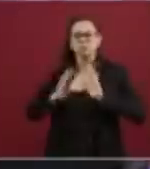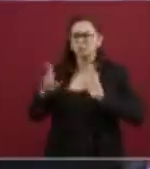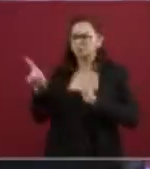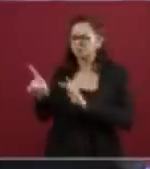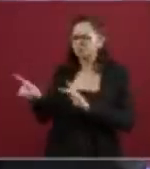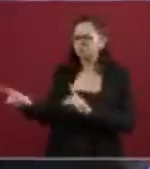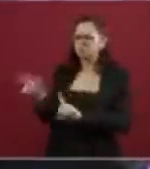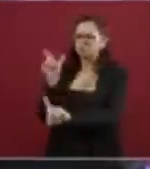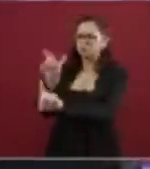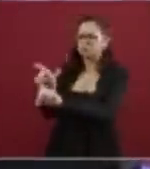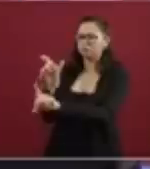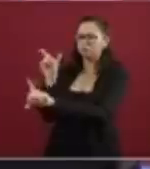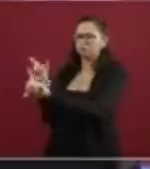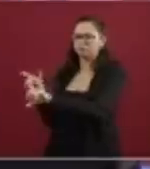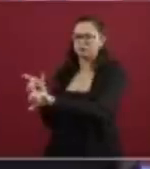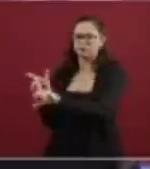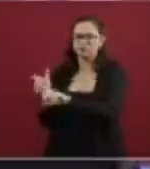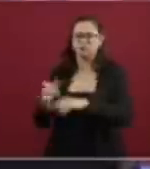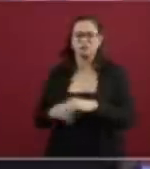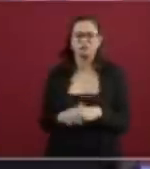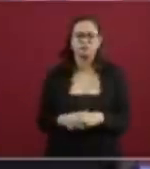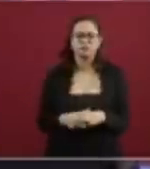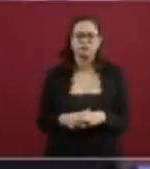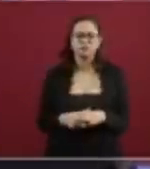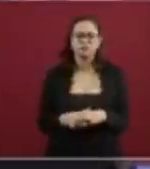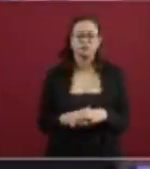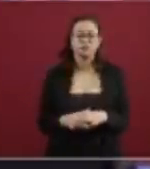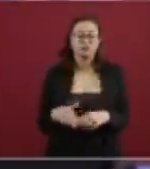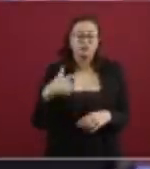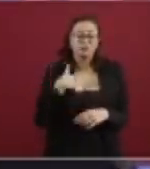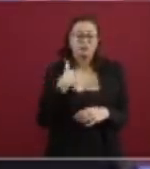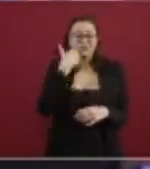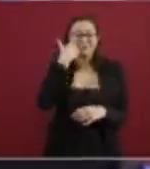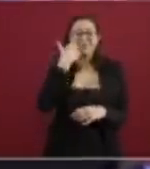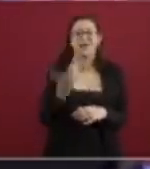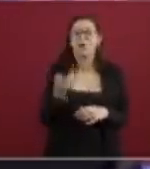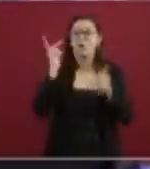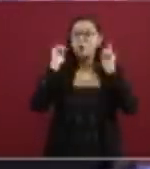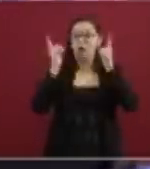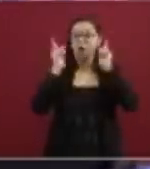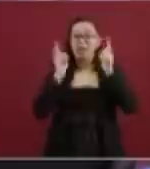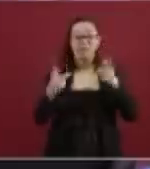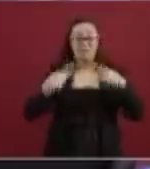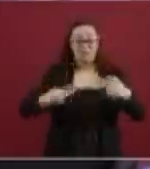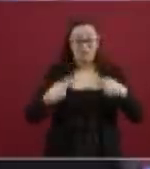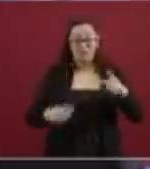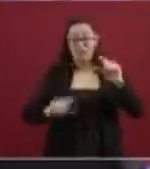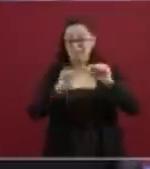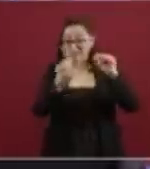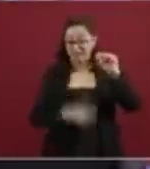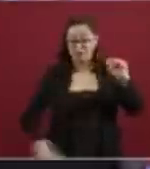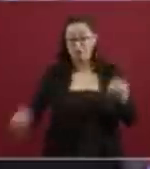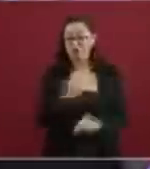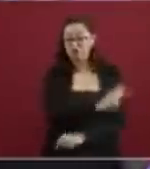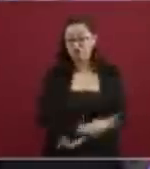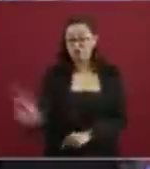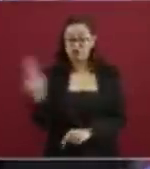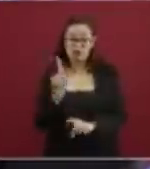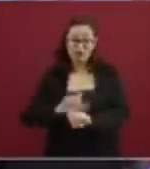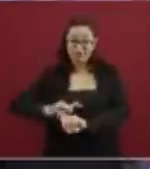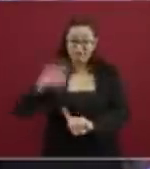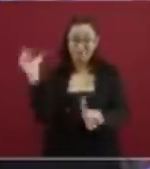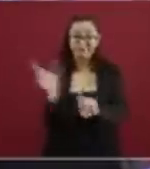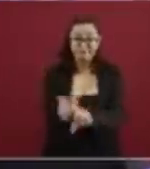Yo desearía que se protegiera así a todo el pueblo. Es más, por eso es la Guardia